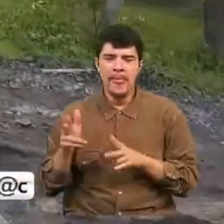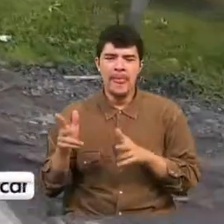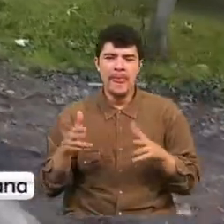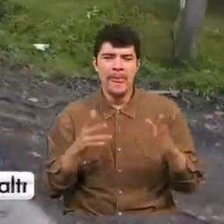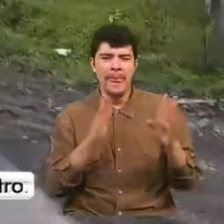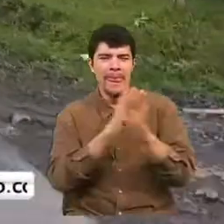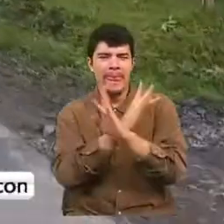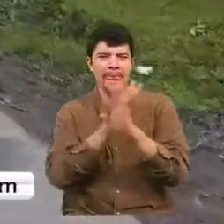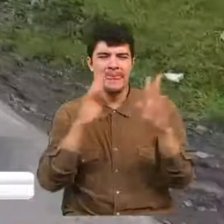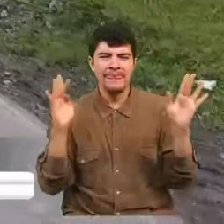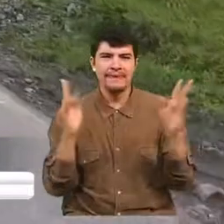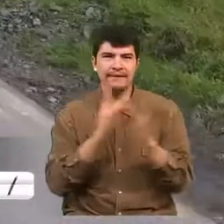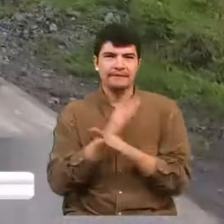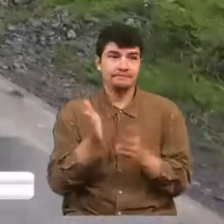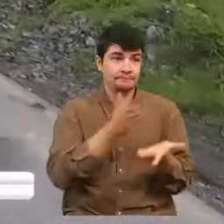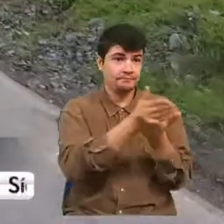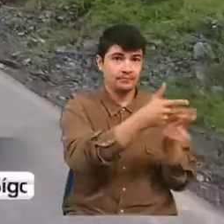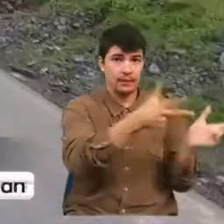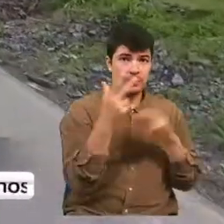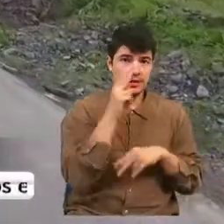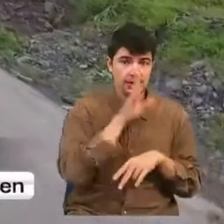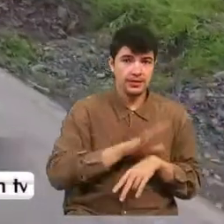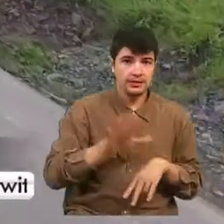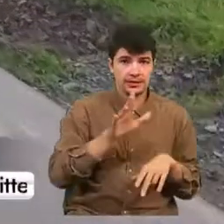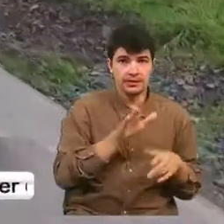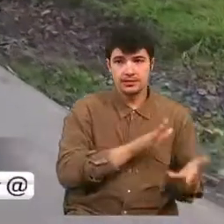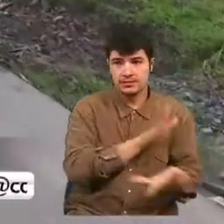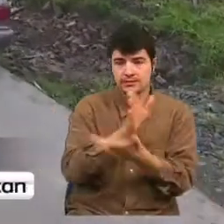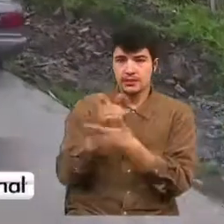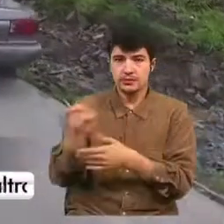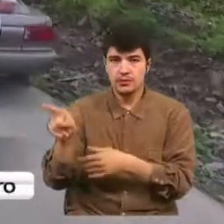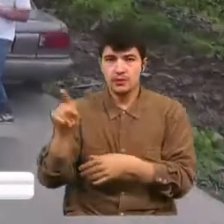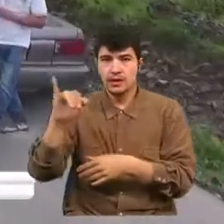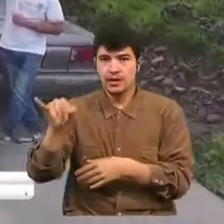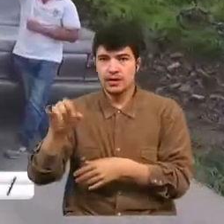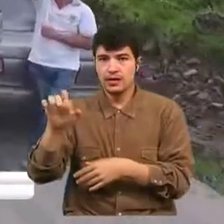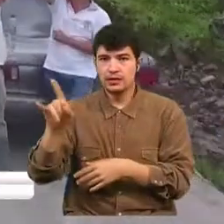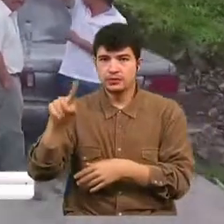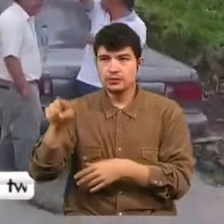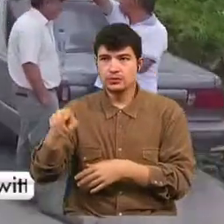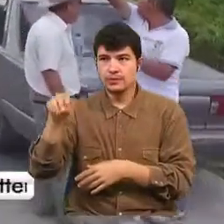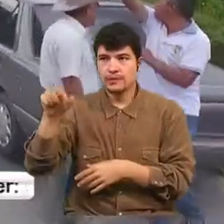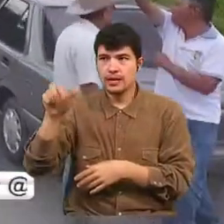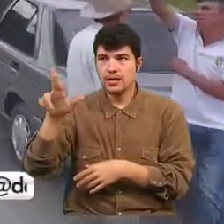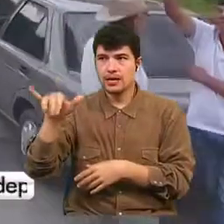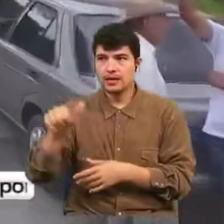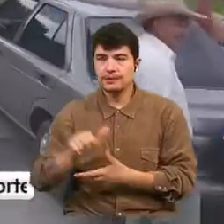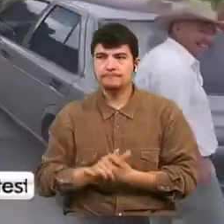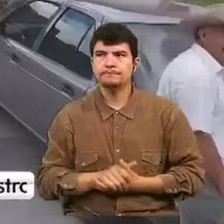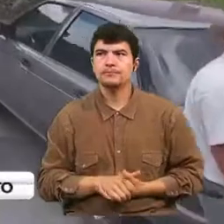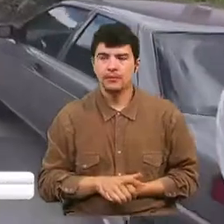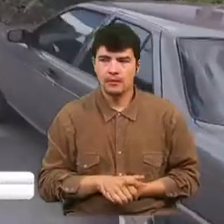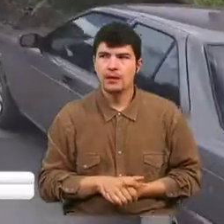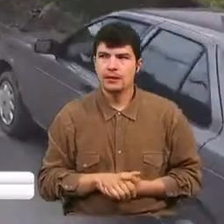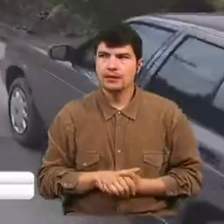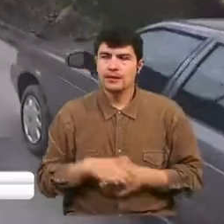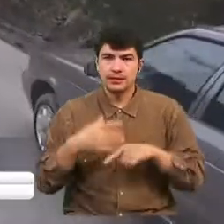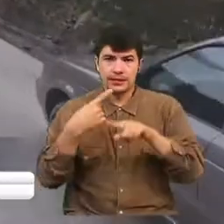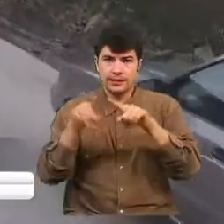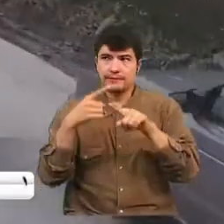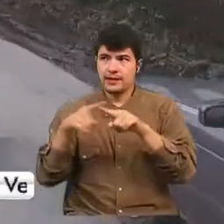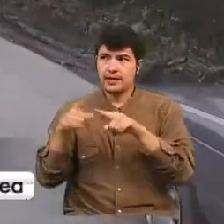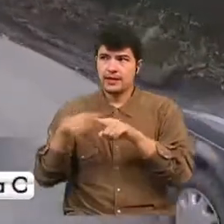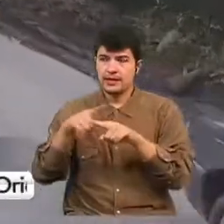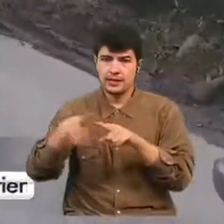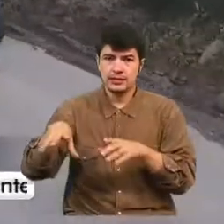importante eje vial tanto hacia Puente Nacional y los que lo hacen en manera viceversa hacia Jesús María. Gobernador, sin duda alguna los diferentes integrantes,